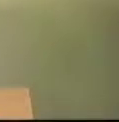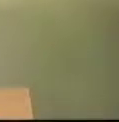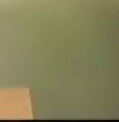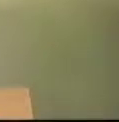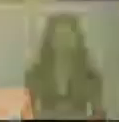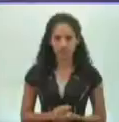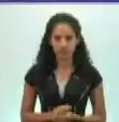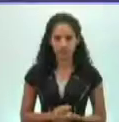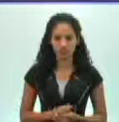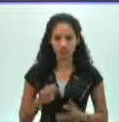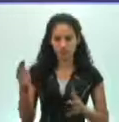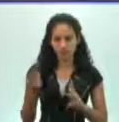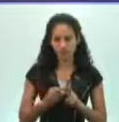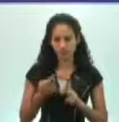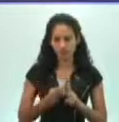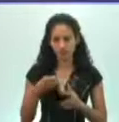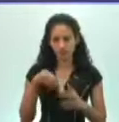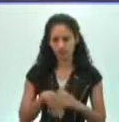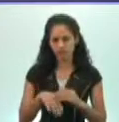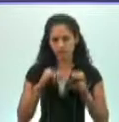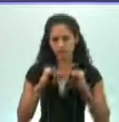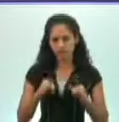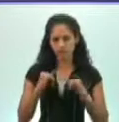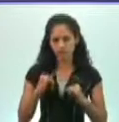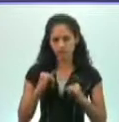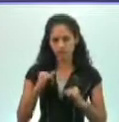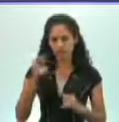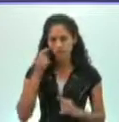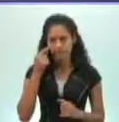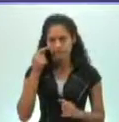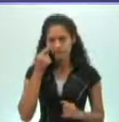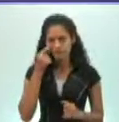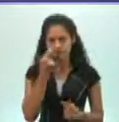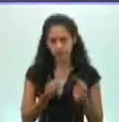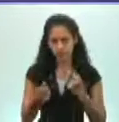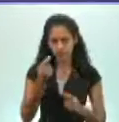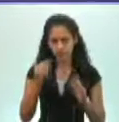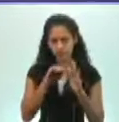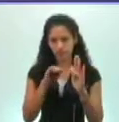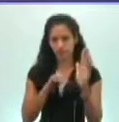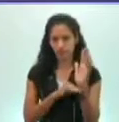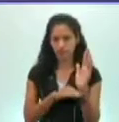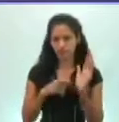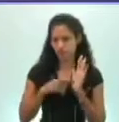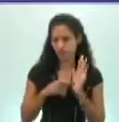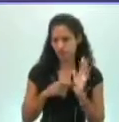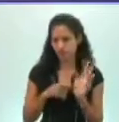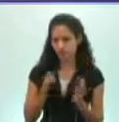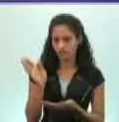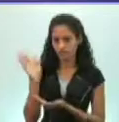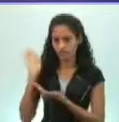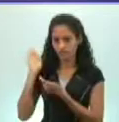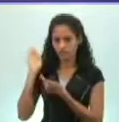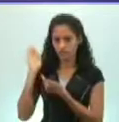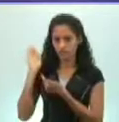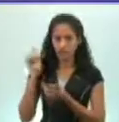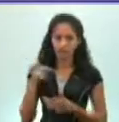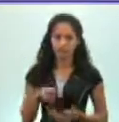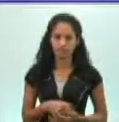Para el procesamiento de los datos debemos tener en cuenta diferentes pasos. Te los muestro a continuación.